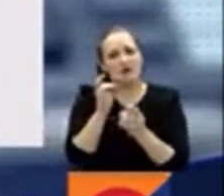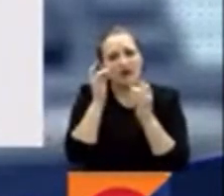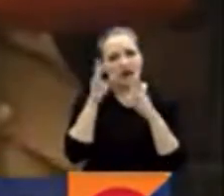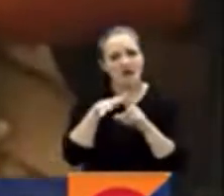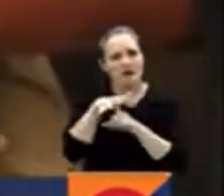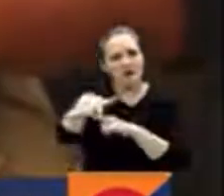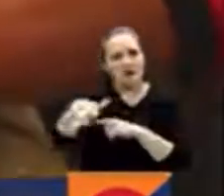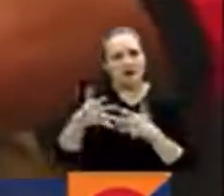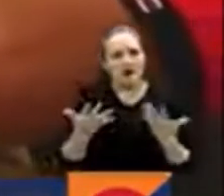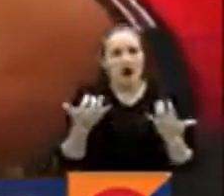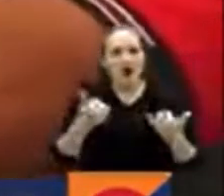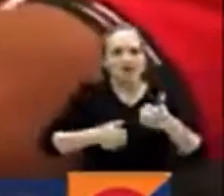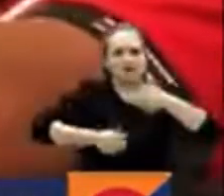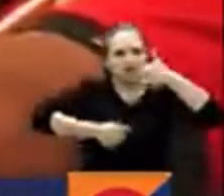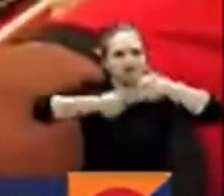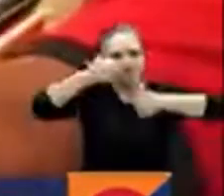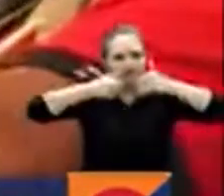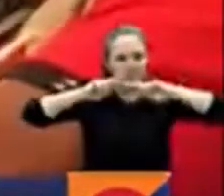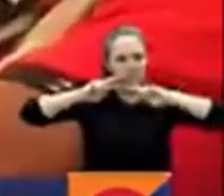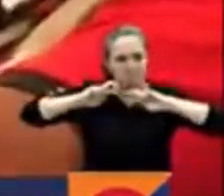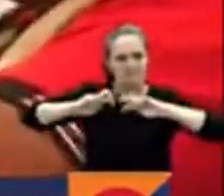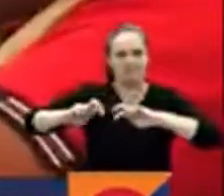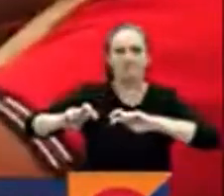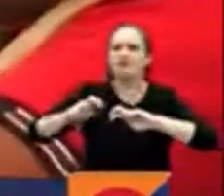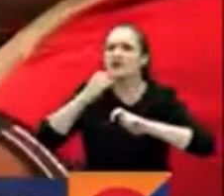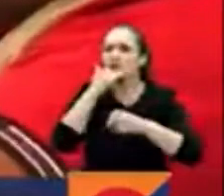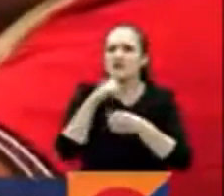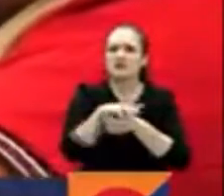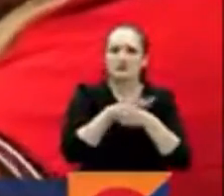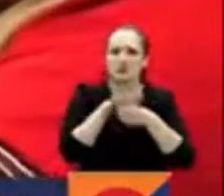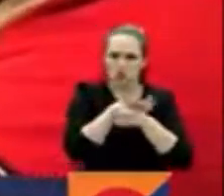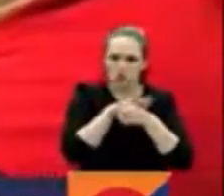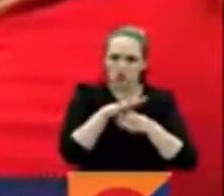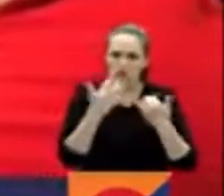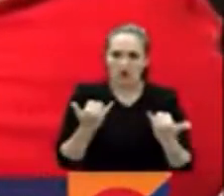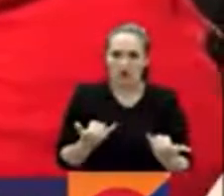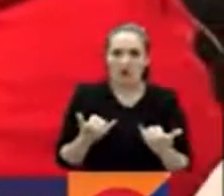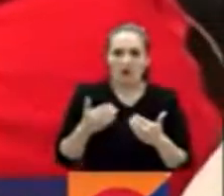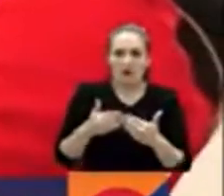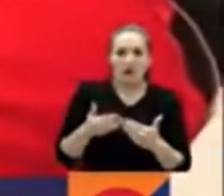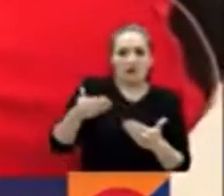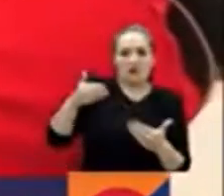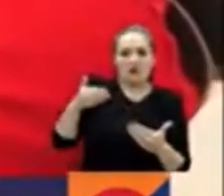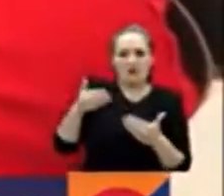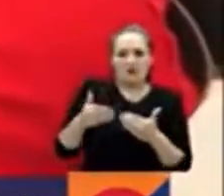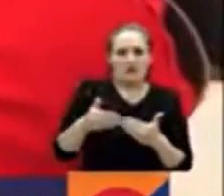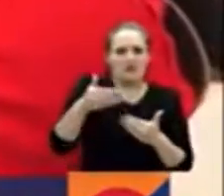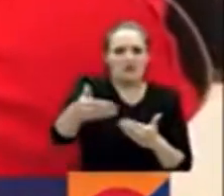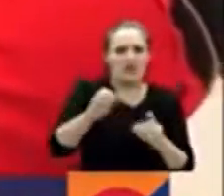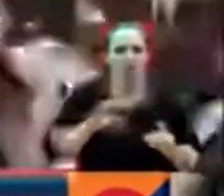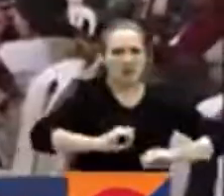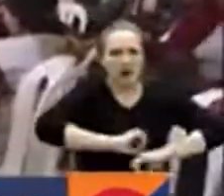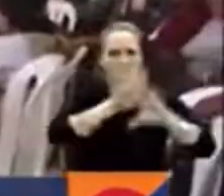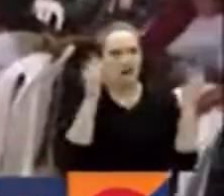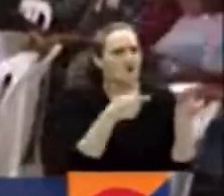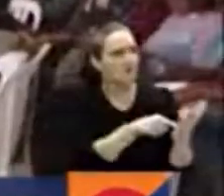las autoridades están indagando acerca de la situación. Ni estos hechos ni los anteriores hechos han sido fáciles de alguna forma determinar con